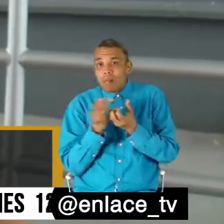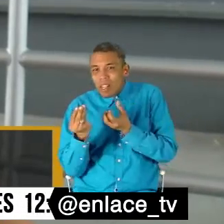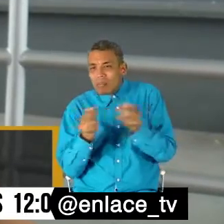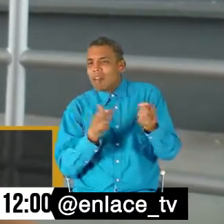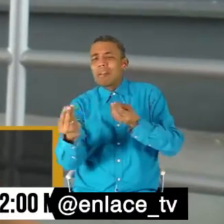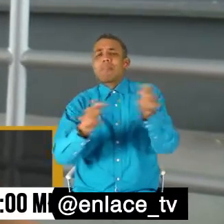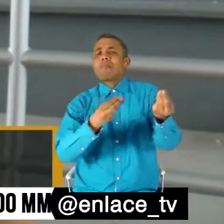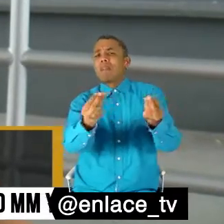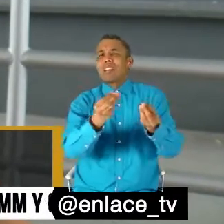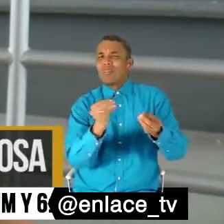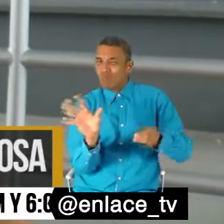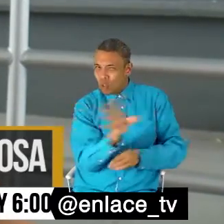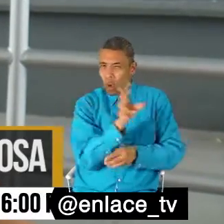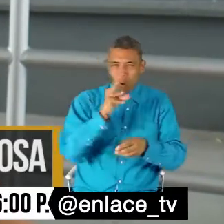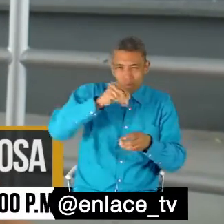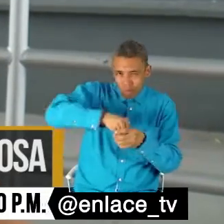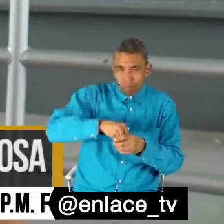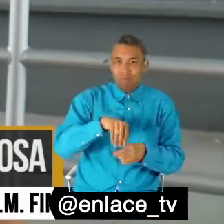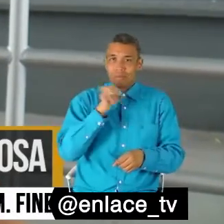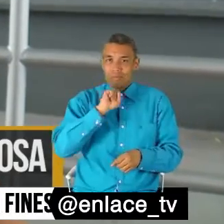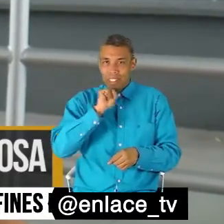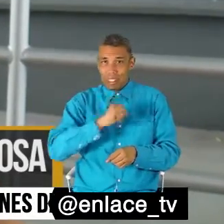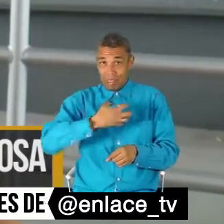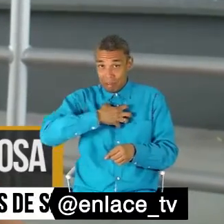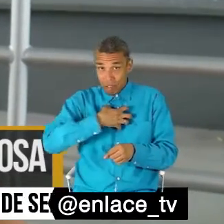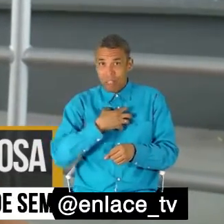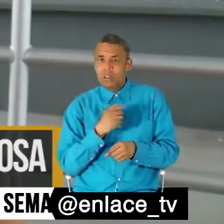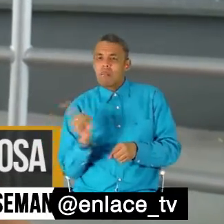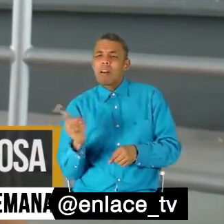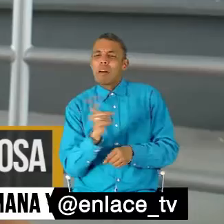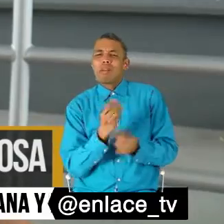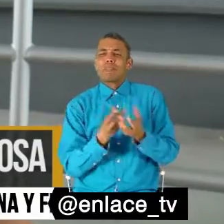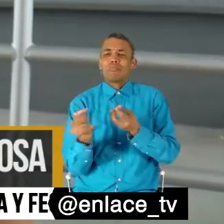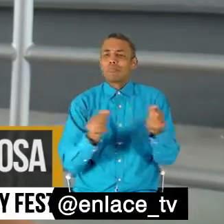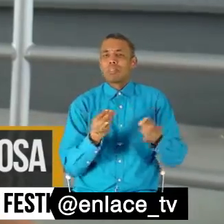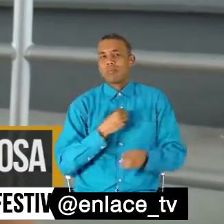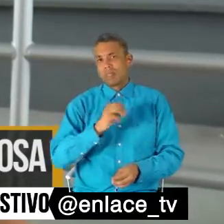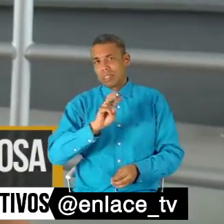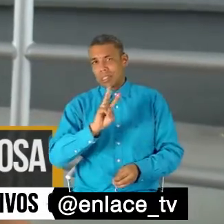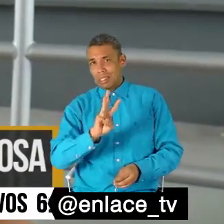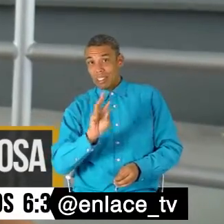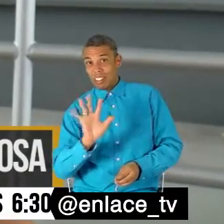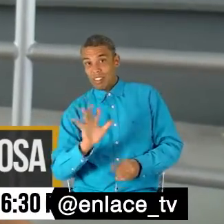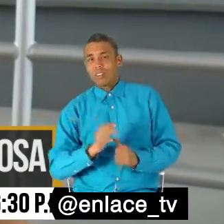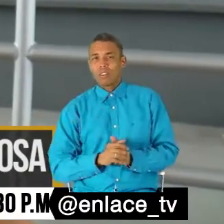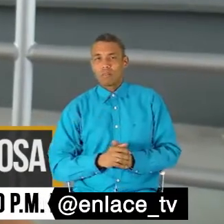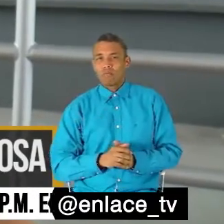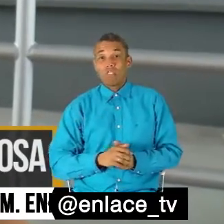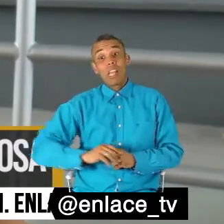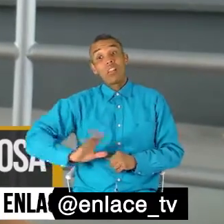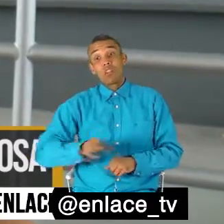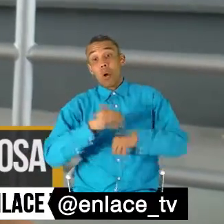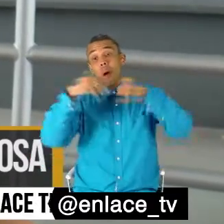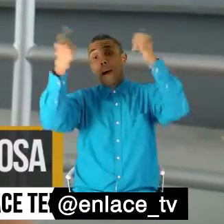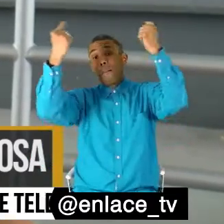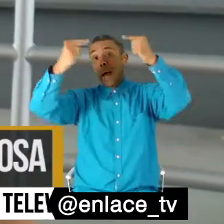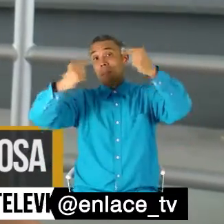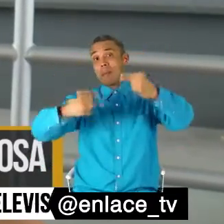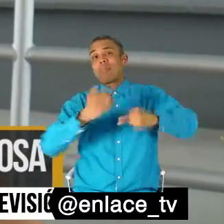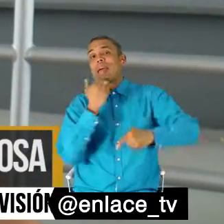contienda. Algo para destacar es que no se nos ha presentado ningún W, los partidos todos se han realizado,